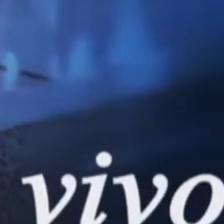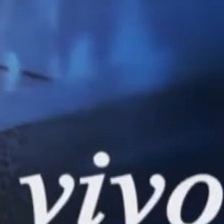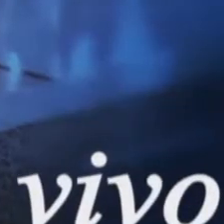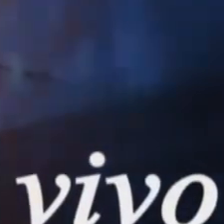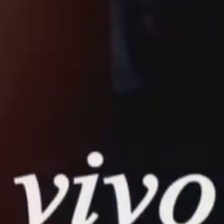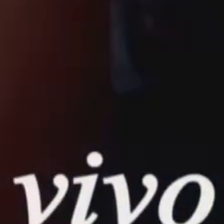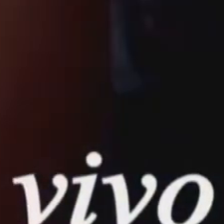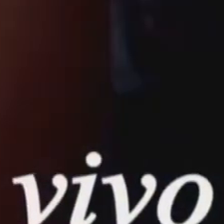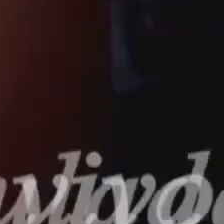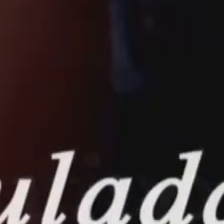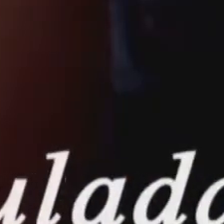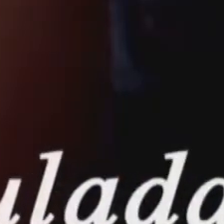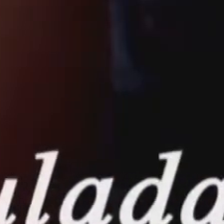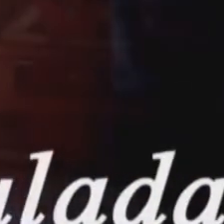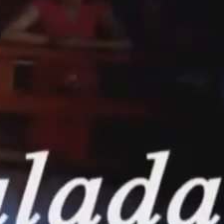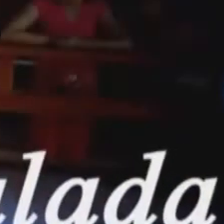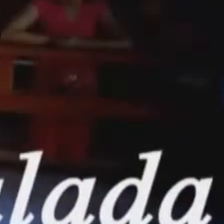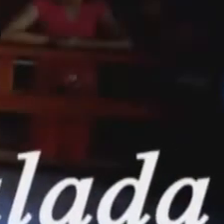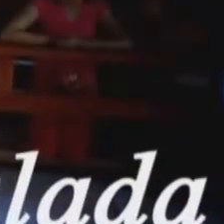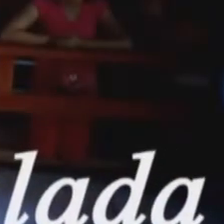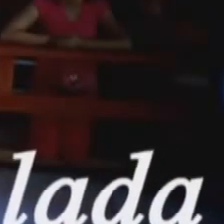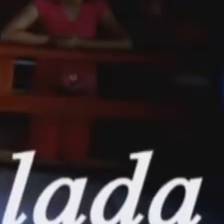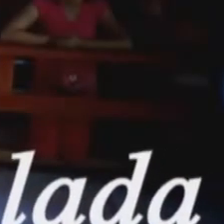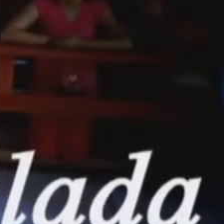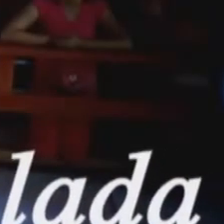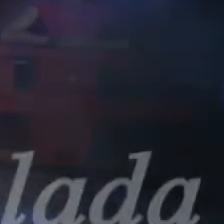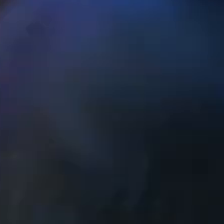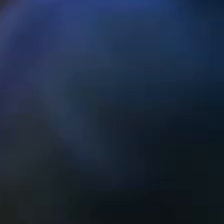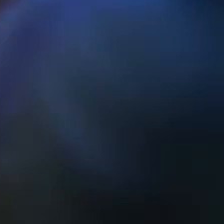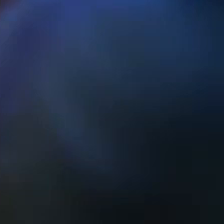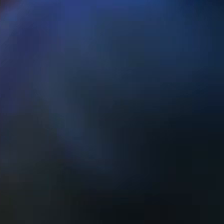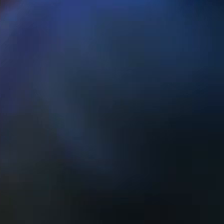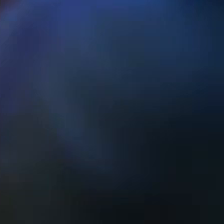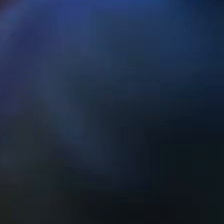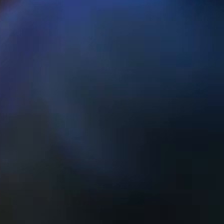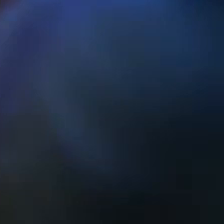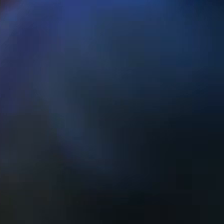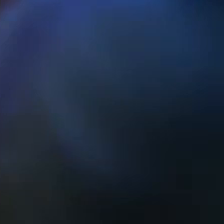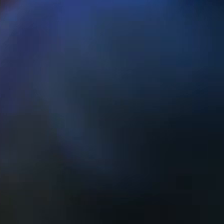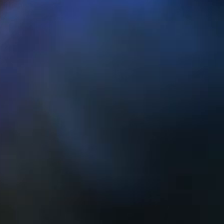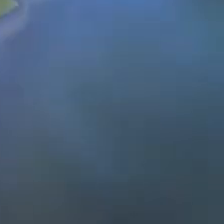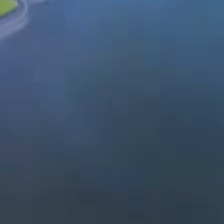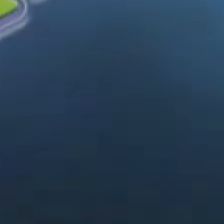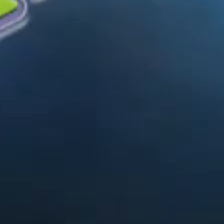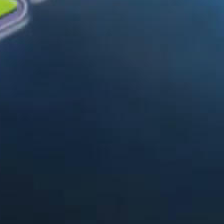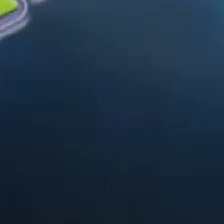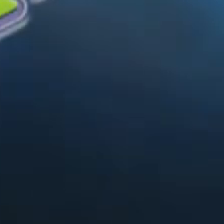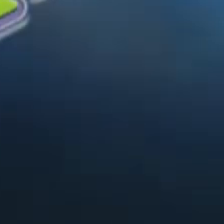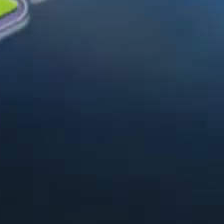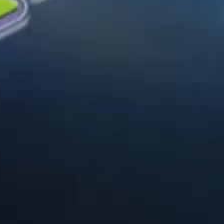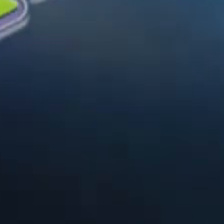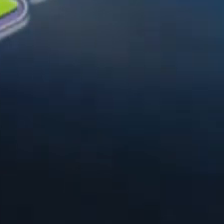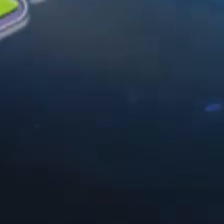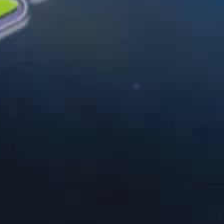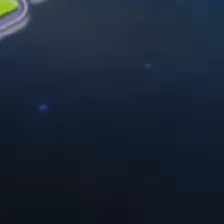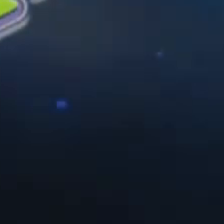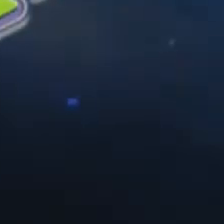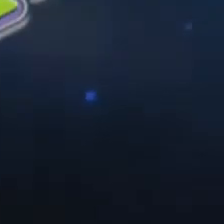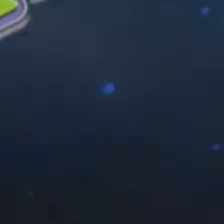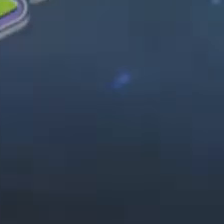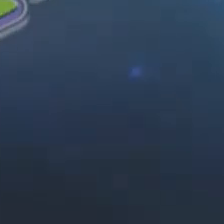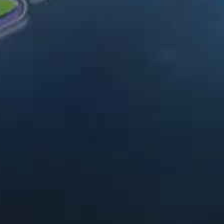nuestras transmisiones desde la Catedral La Inmaculada. Cristo vive entre nosotros.